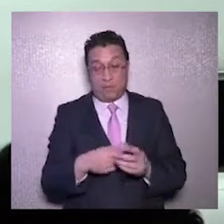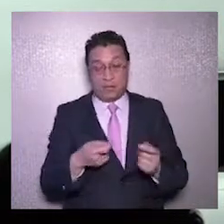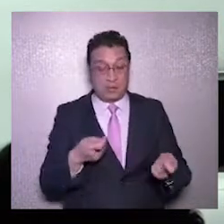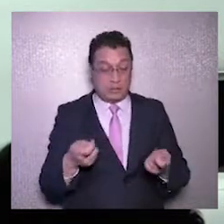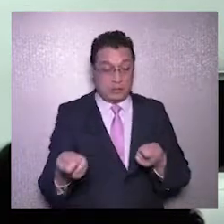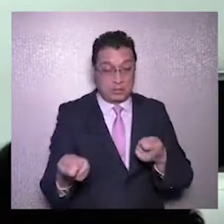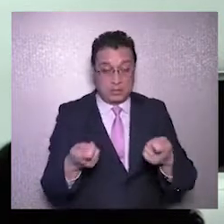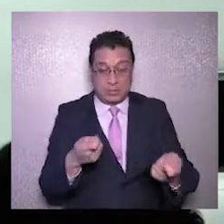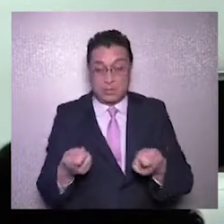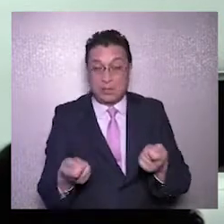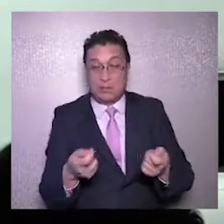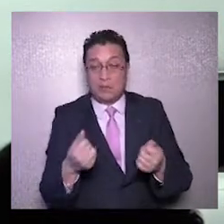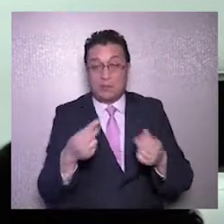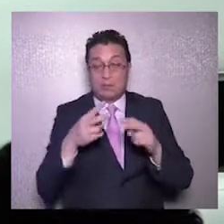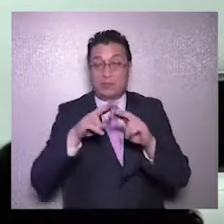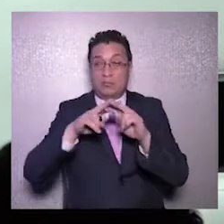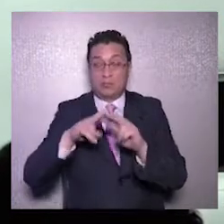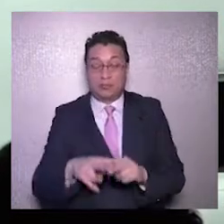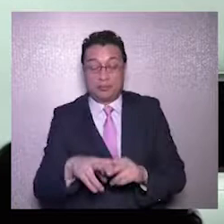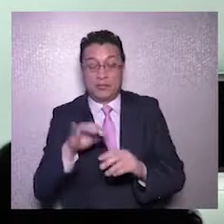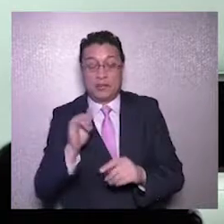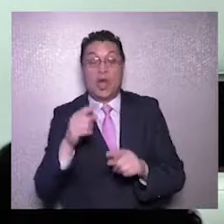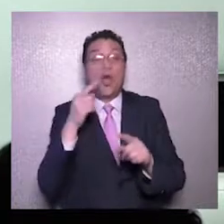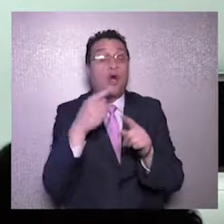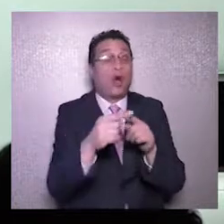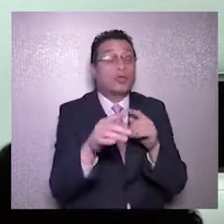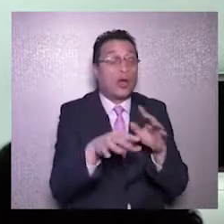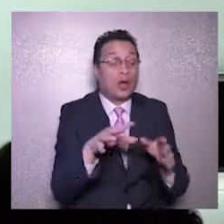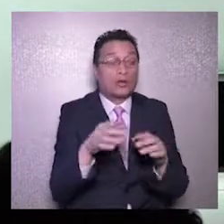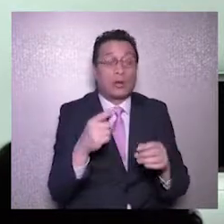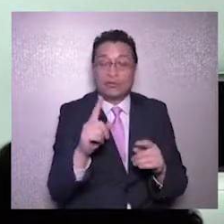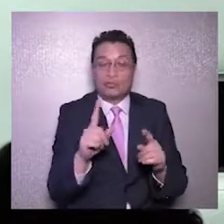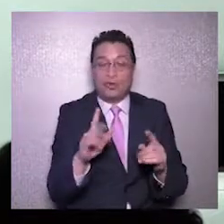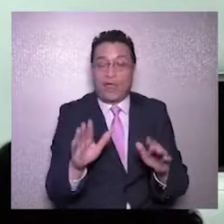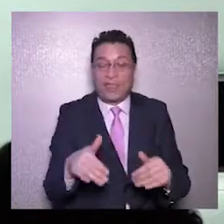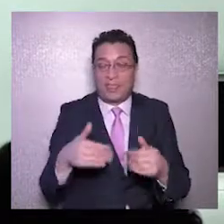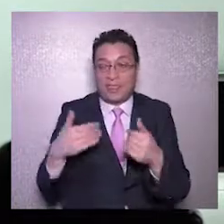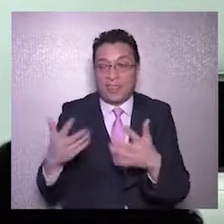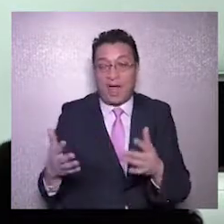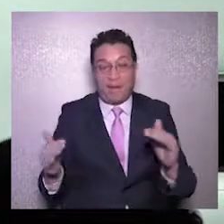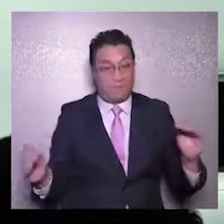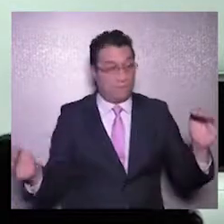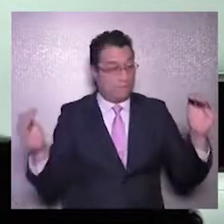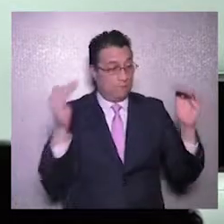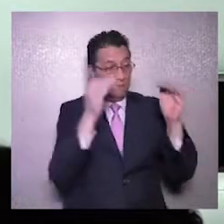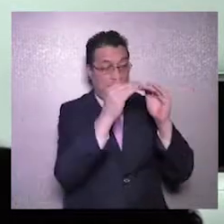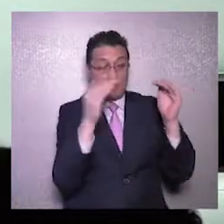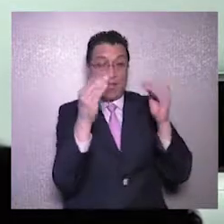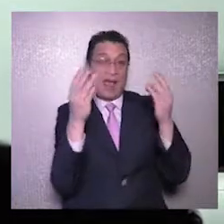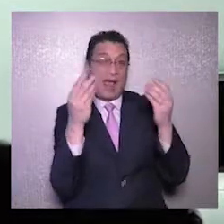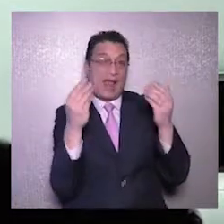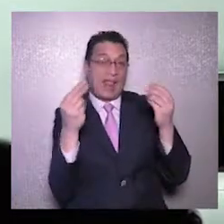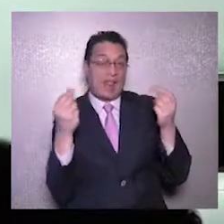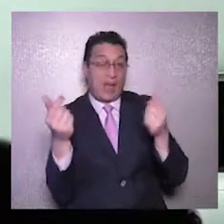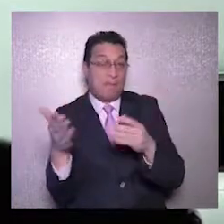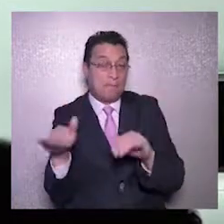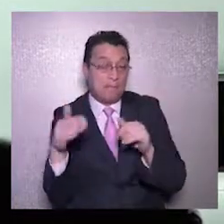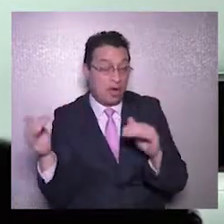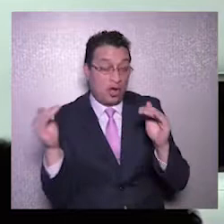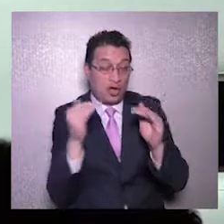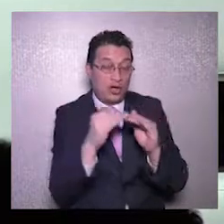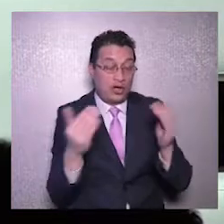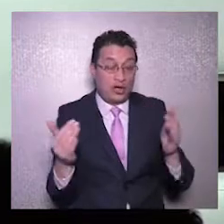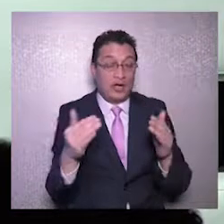gestión, de financiamiento y otro, no le está entregando la misma calidad de lo que él, ¿no es cierto?, está